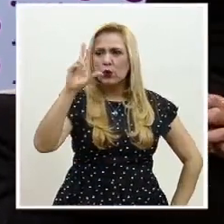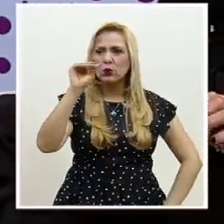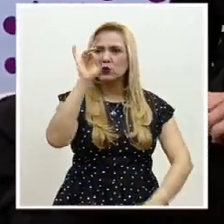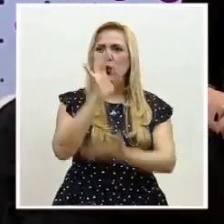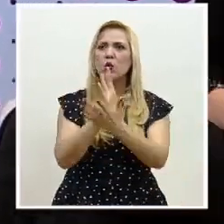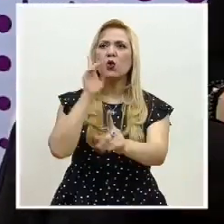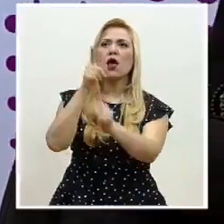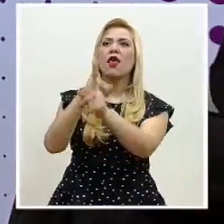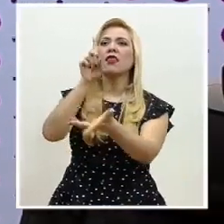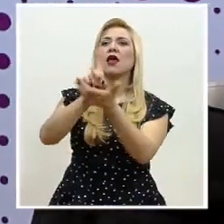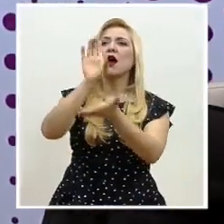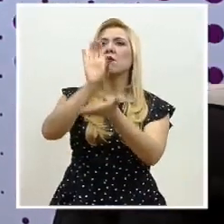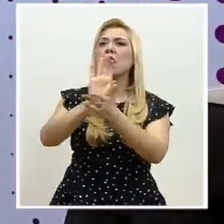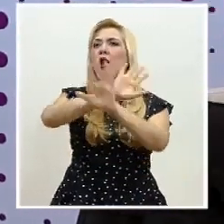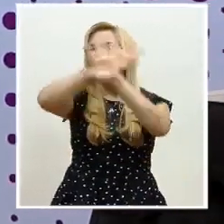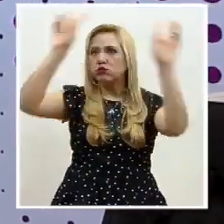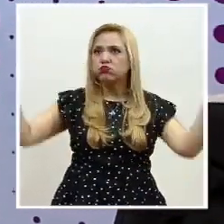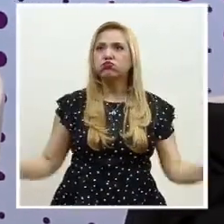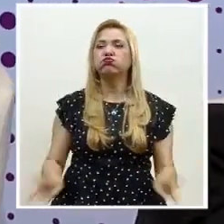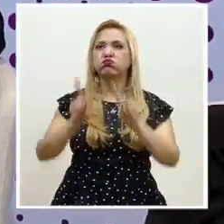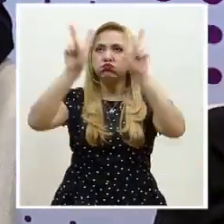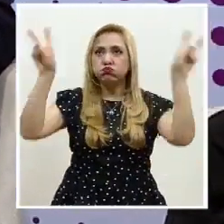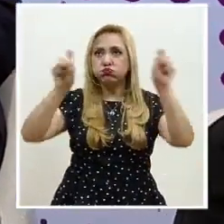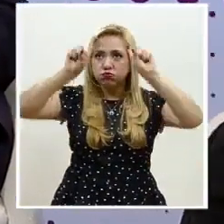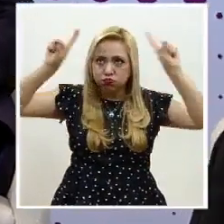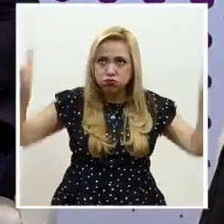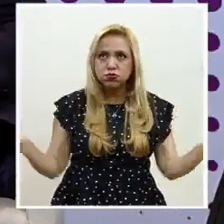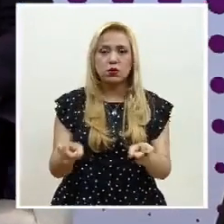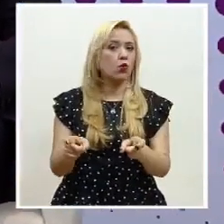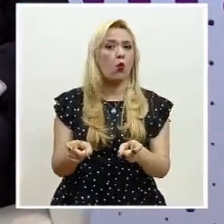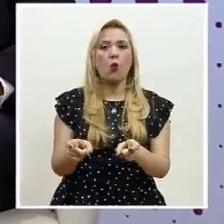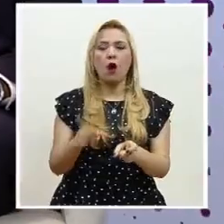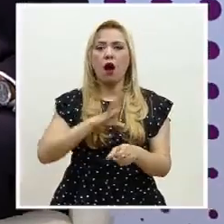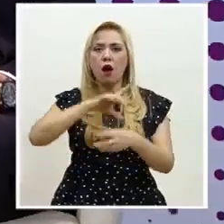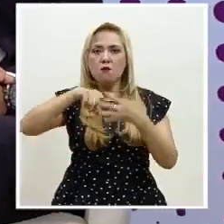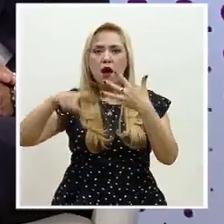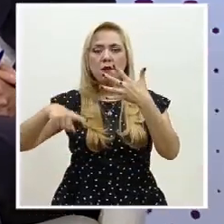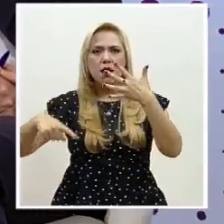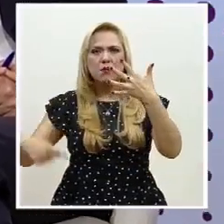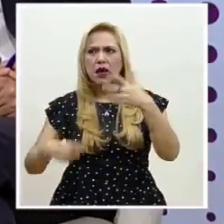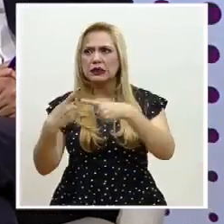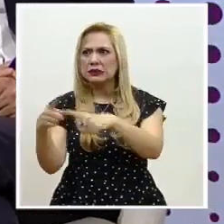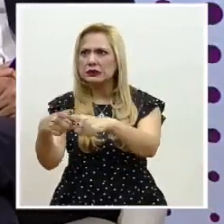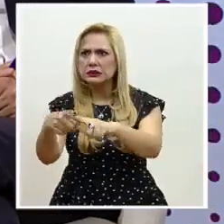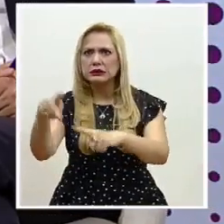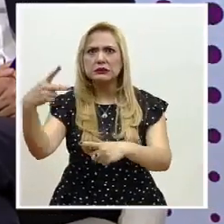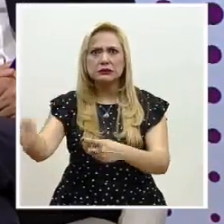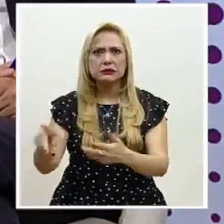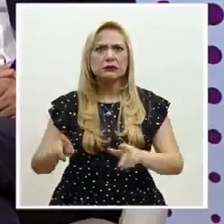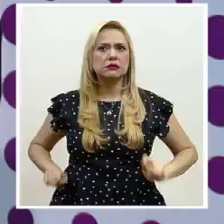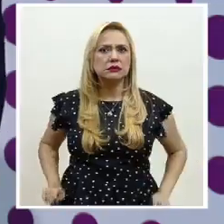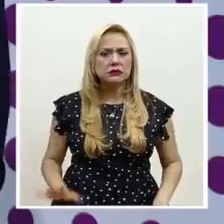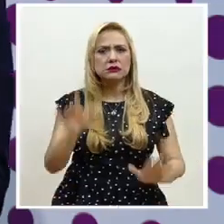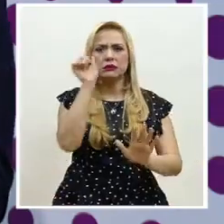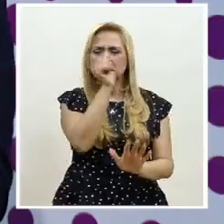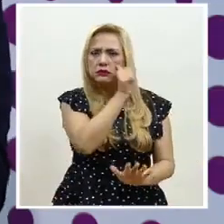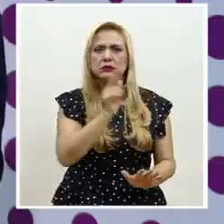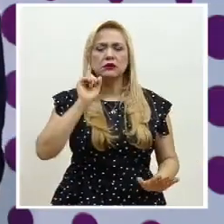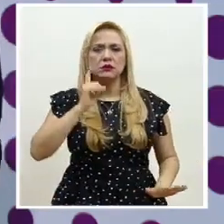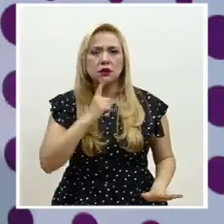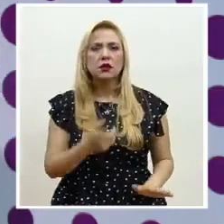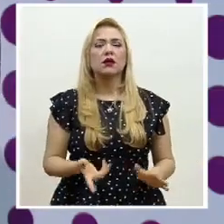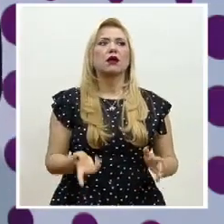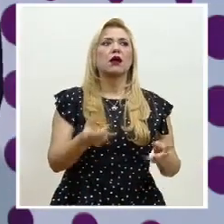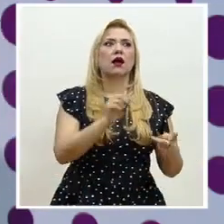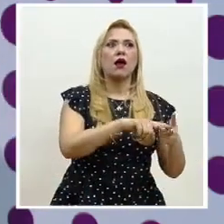materia, tenemos derechos económicos, sociales y culturales relacionados con materia penal relacionada con materia familiar, son temas muy complicados, con